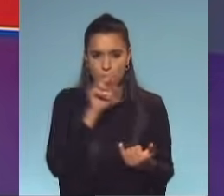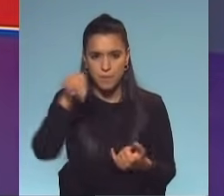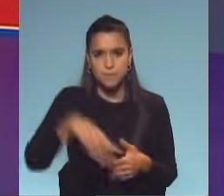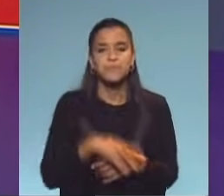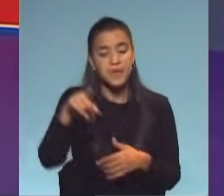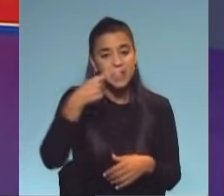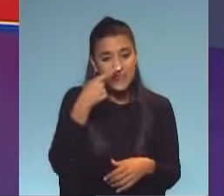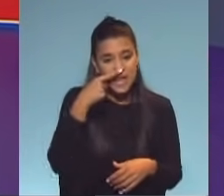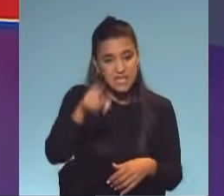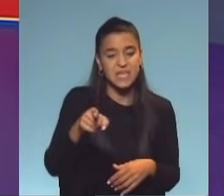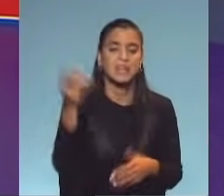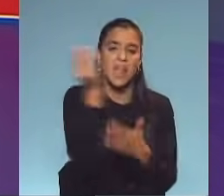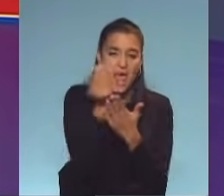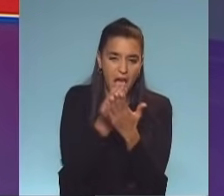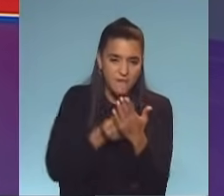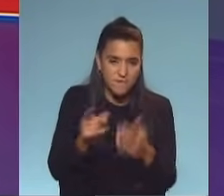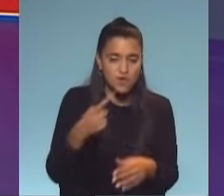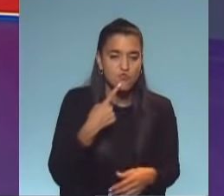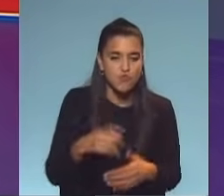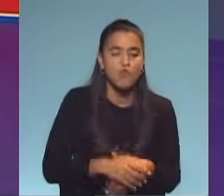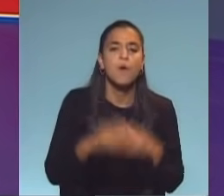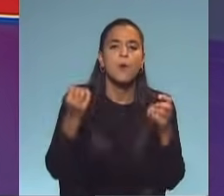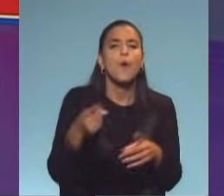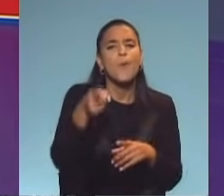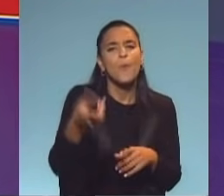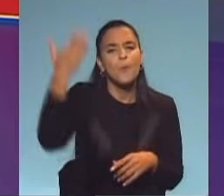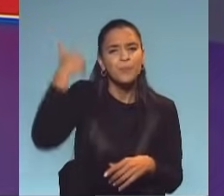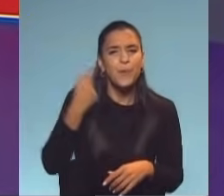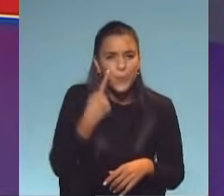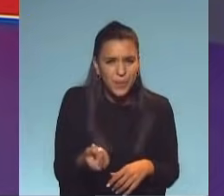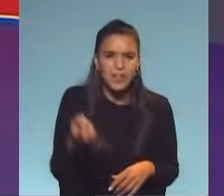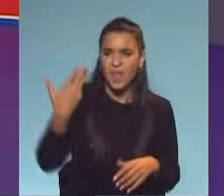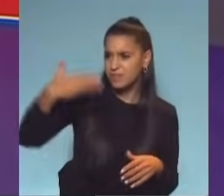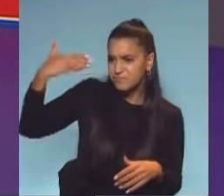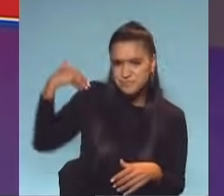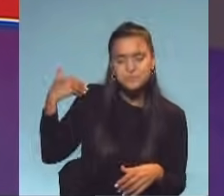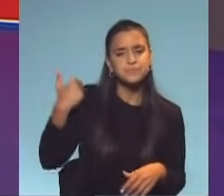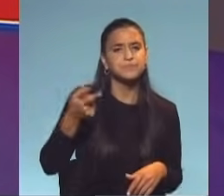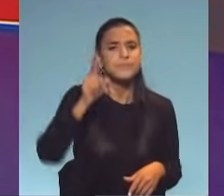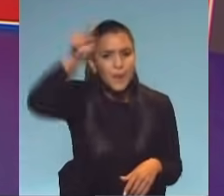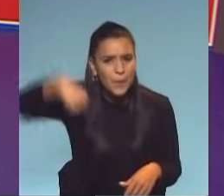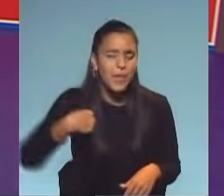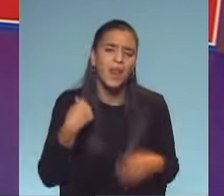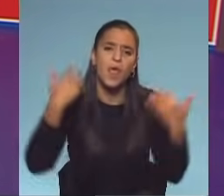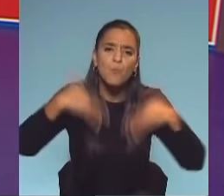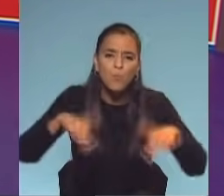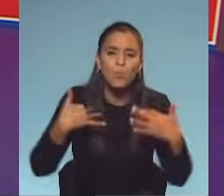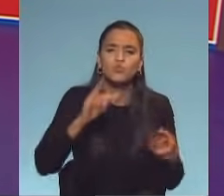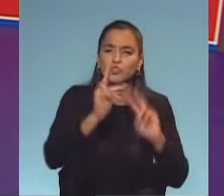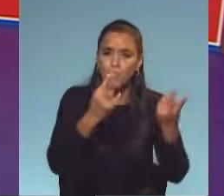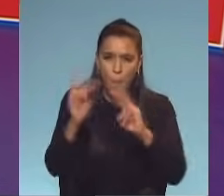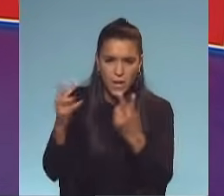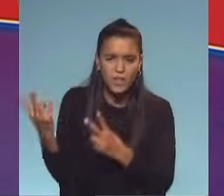Este es interesante, este gráfico, porque vos habrás visto que en los últimos días se han generado una gran cantidad de